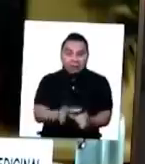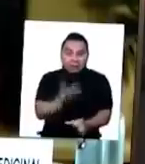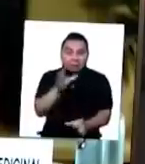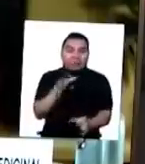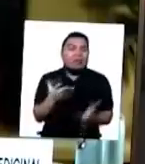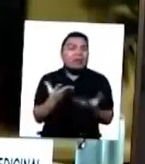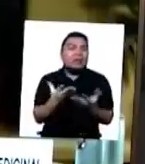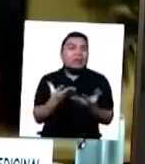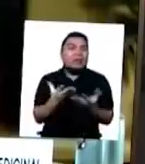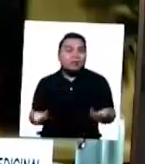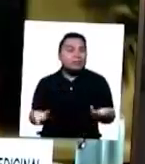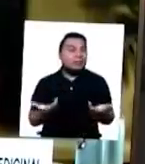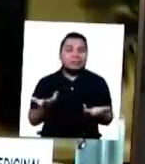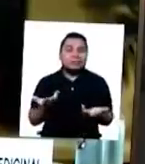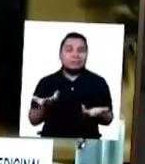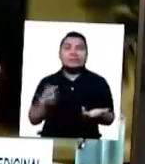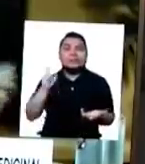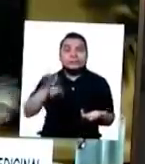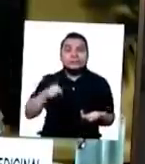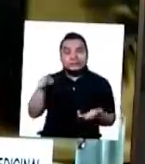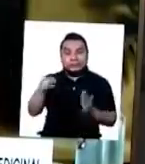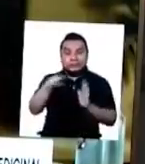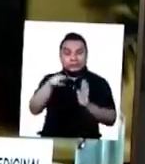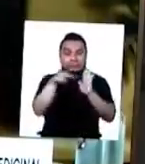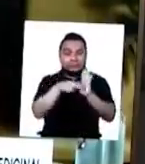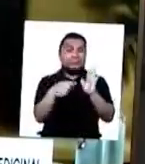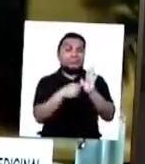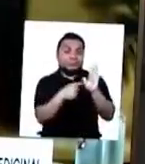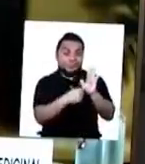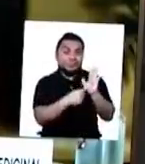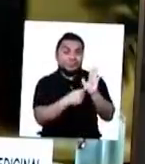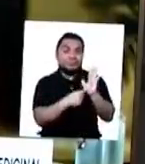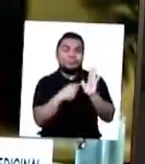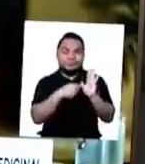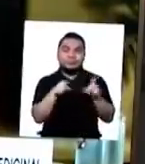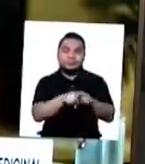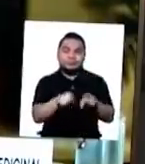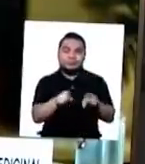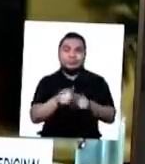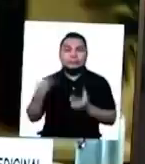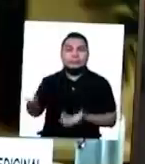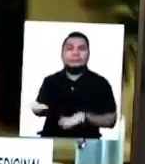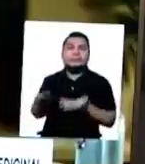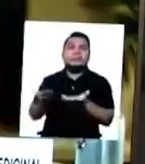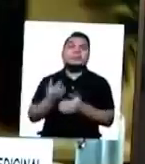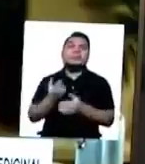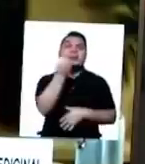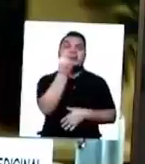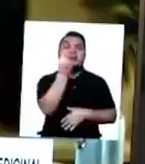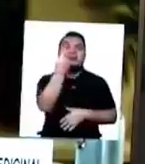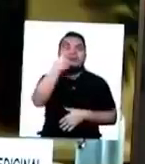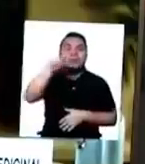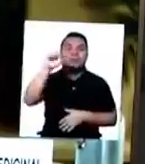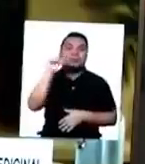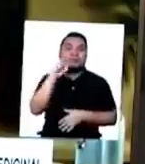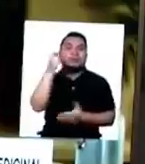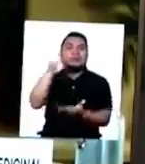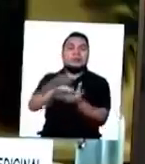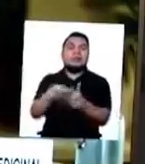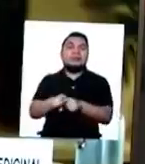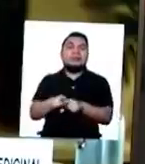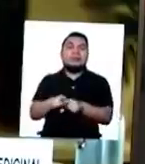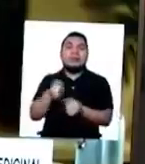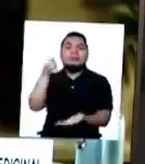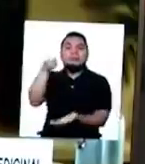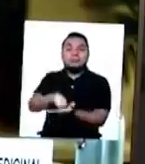Si las tocas, eres misógino, eres un desgraciado. Con toda la plata del mundo, el gobierno no puede hacer lo que han hecho